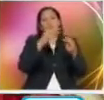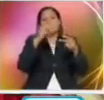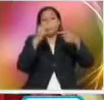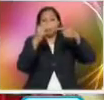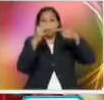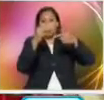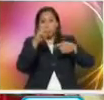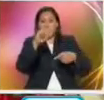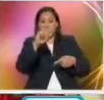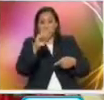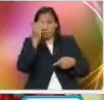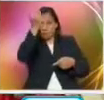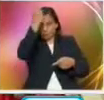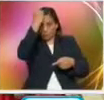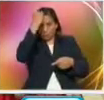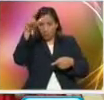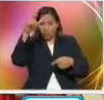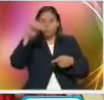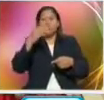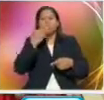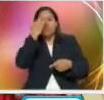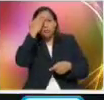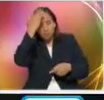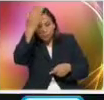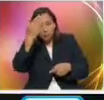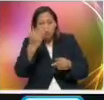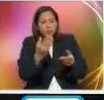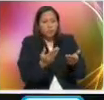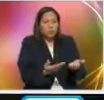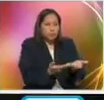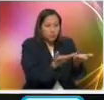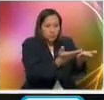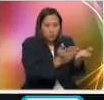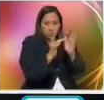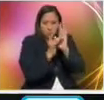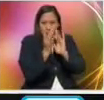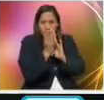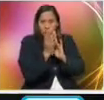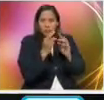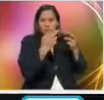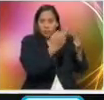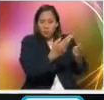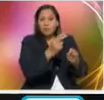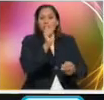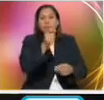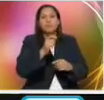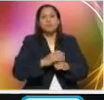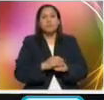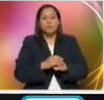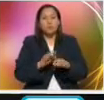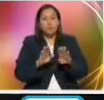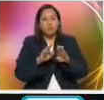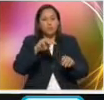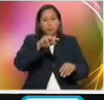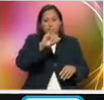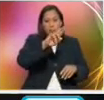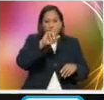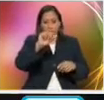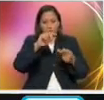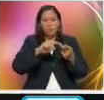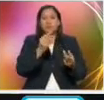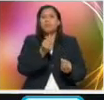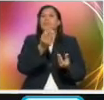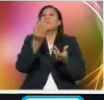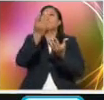de que son sabios del Oriente que llegan y le otorgan regalos al pequeño Jesús Sí. y te hablan que es la mirra, el incienso y